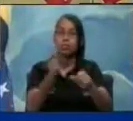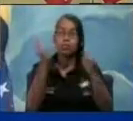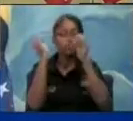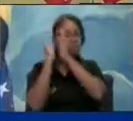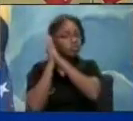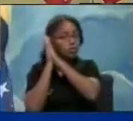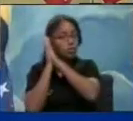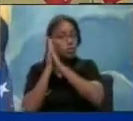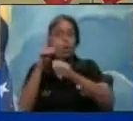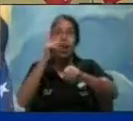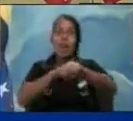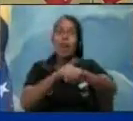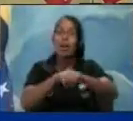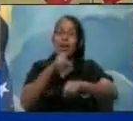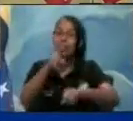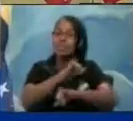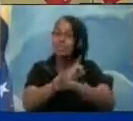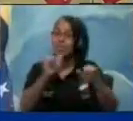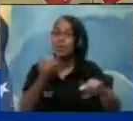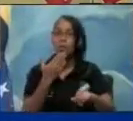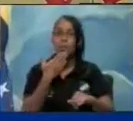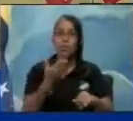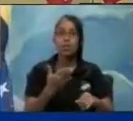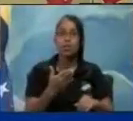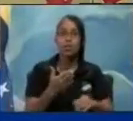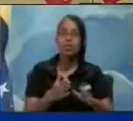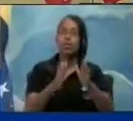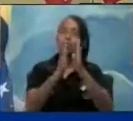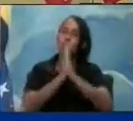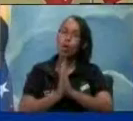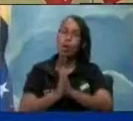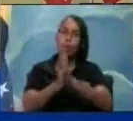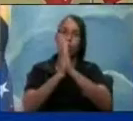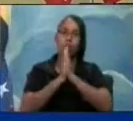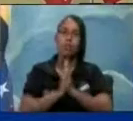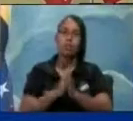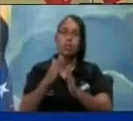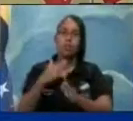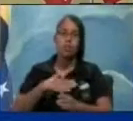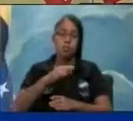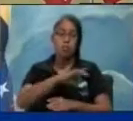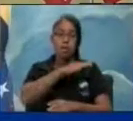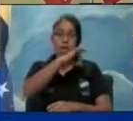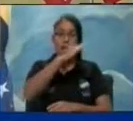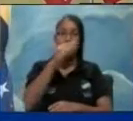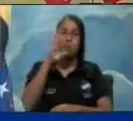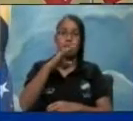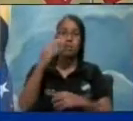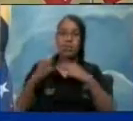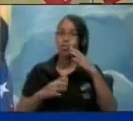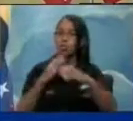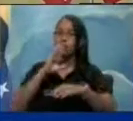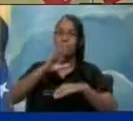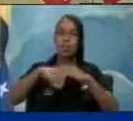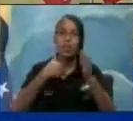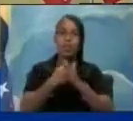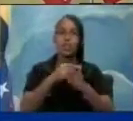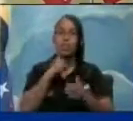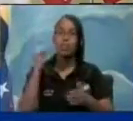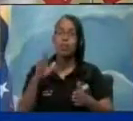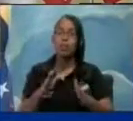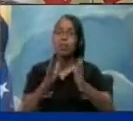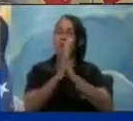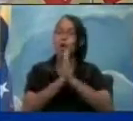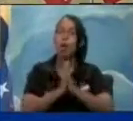había pedido. Oren, oren, mi alma está angustiada hasta la muerte, oren.